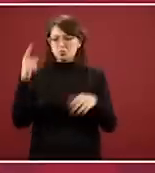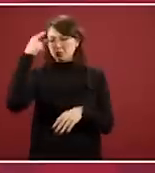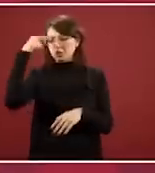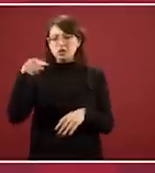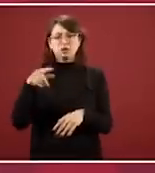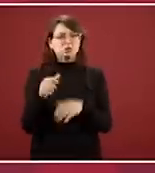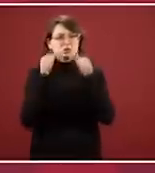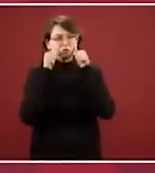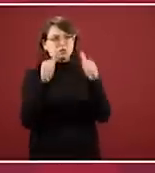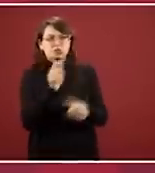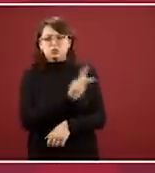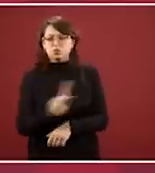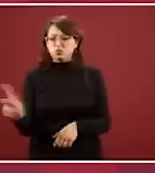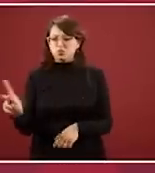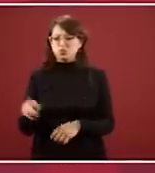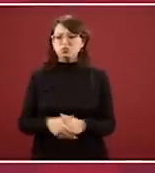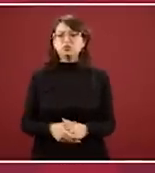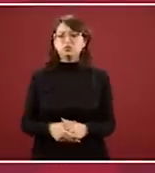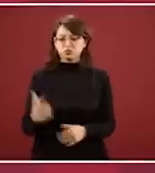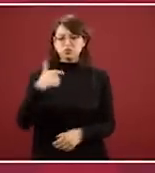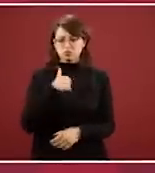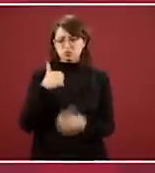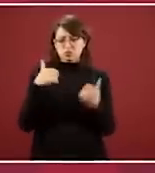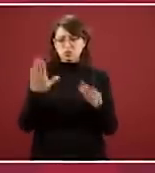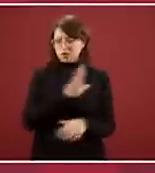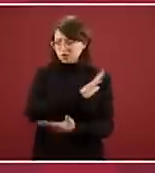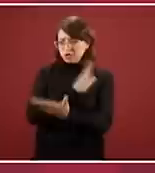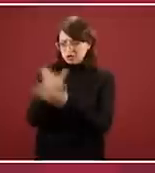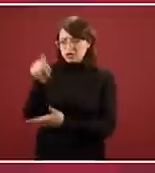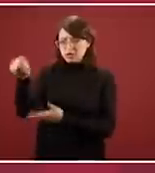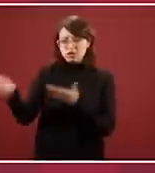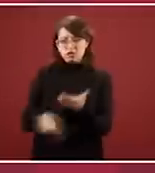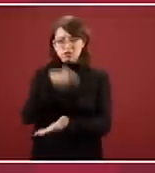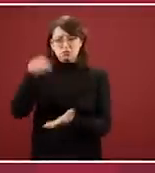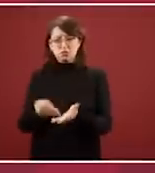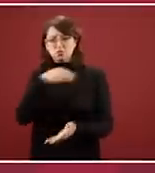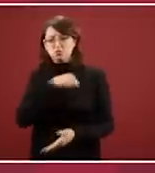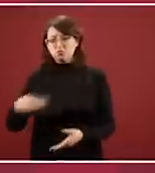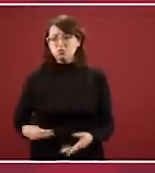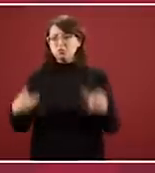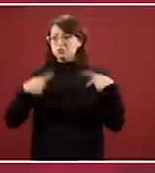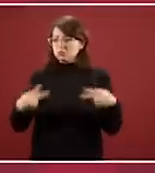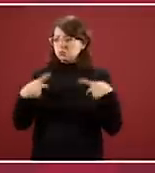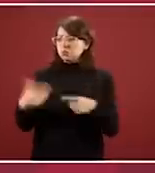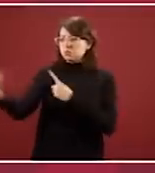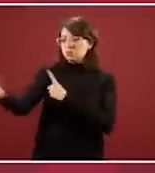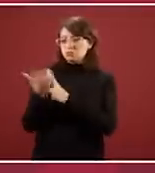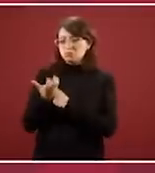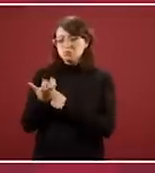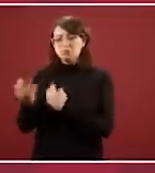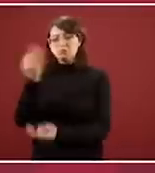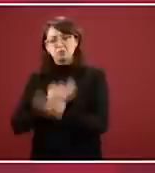ahora, estuve en efecto en Guadalupe Tepeyac, me trataron con mucho respeto